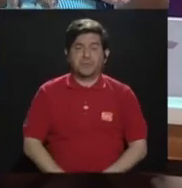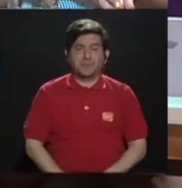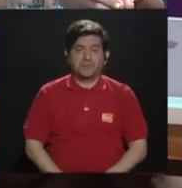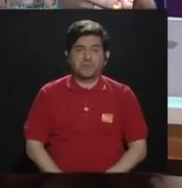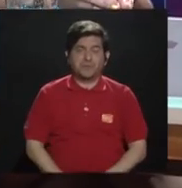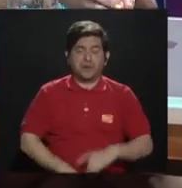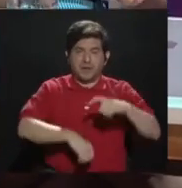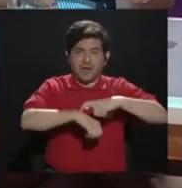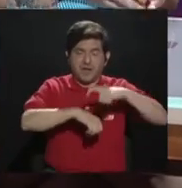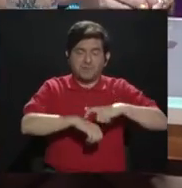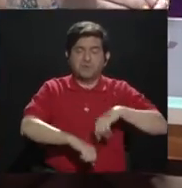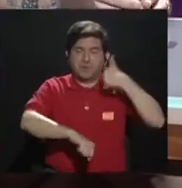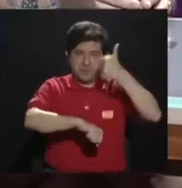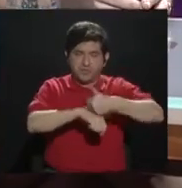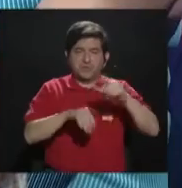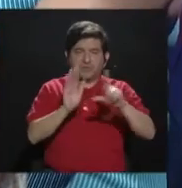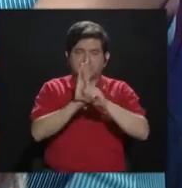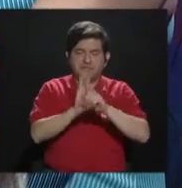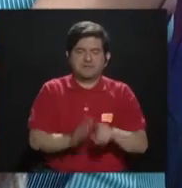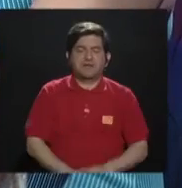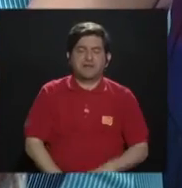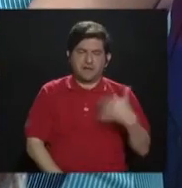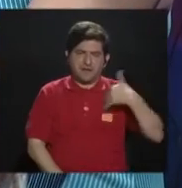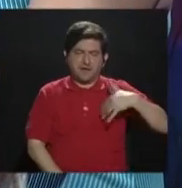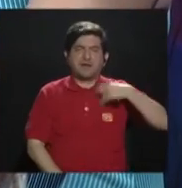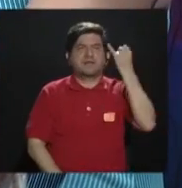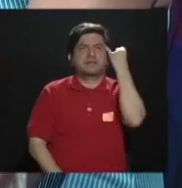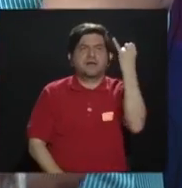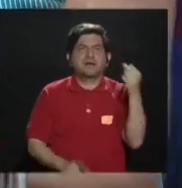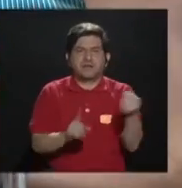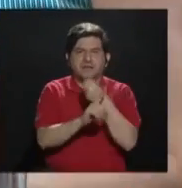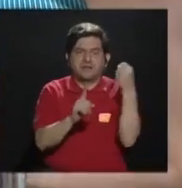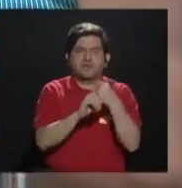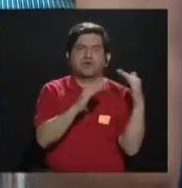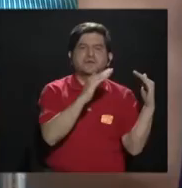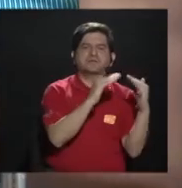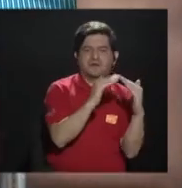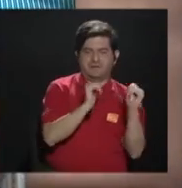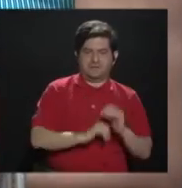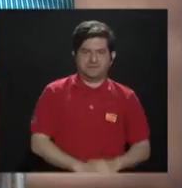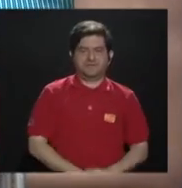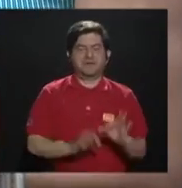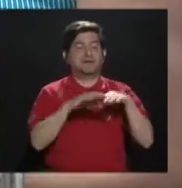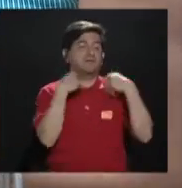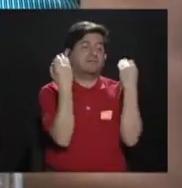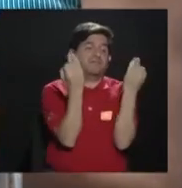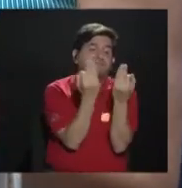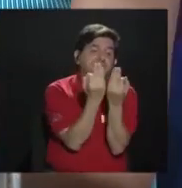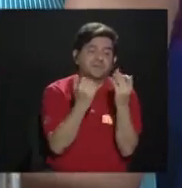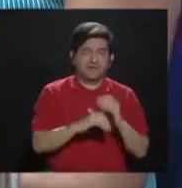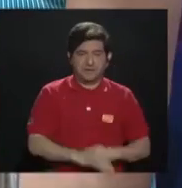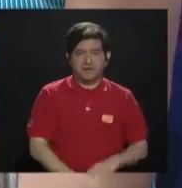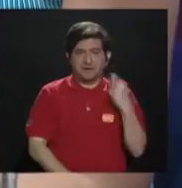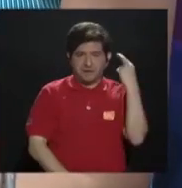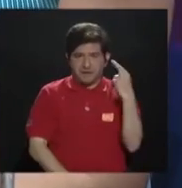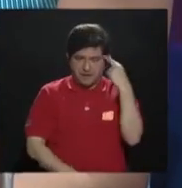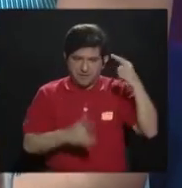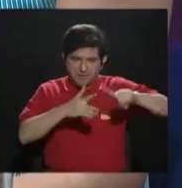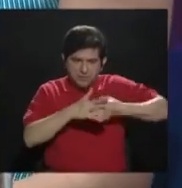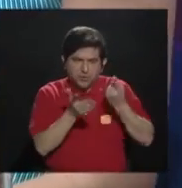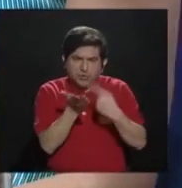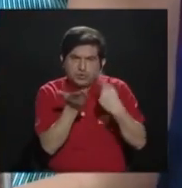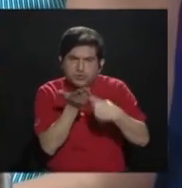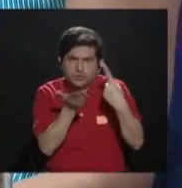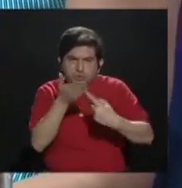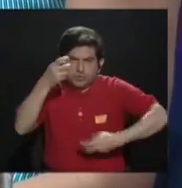momento de la sanción de esta ley, en la Argentina primaba una idea de la violencia doméstica, de la violencia familiar. A raíz de que empezamos a debatir